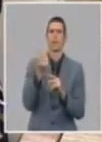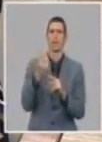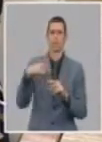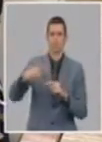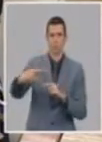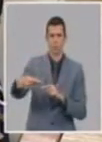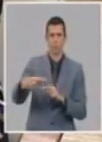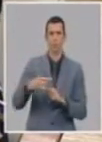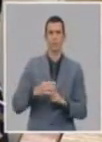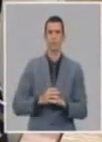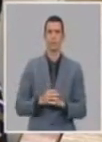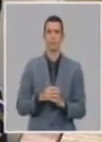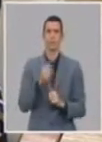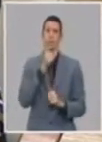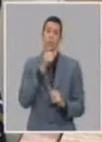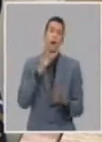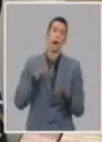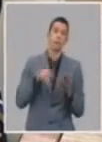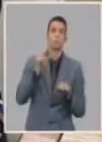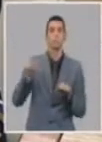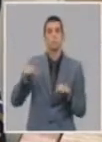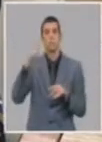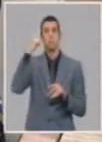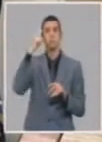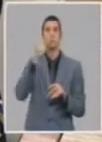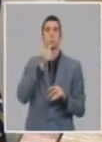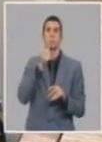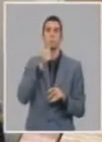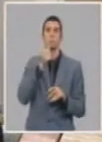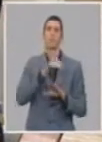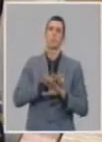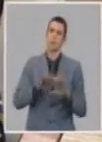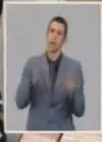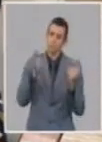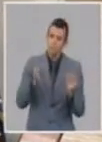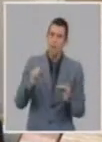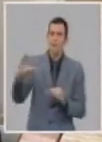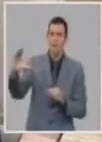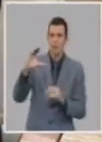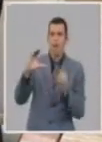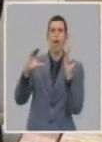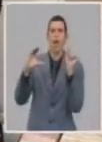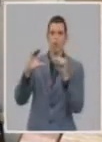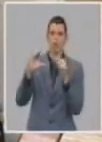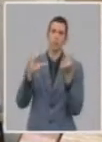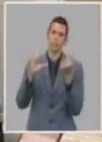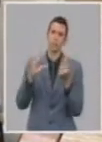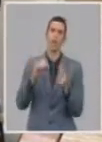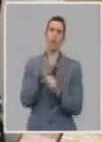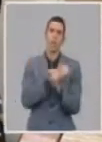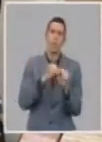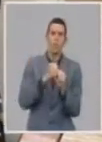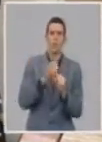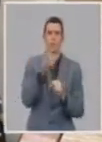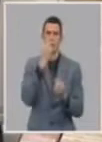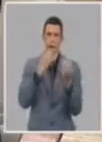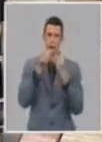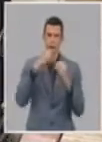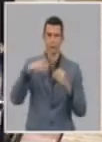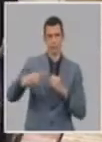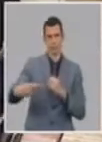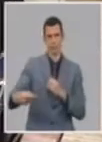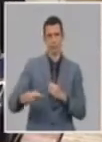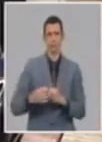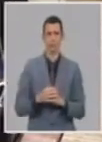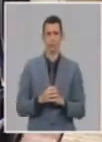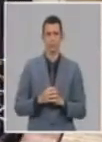preocupación, una duda, y a veces un poco de las personas diciendo, bueno, me voy al teletrabajo, pero me voy a afectar salarialmente. No hay